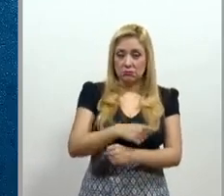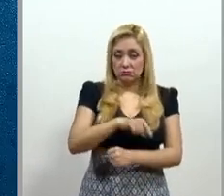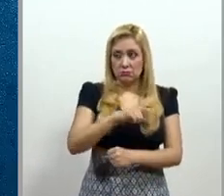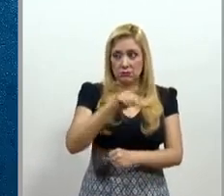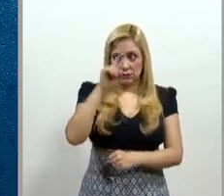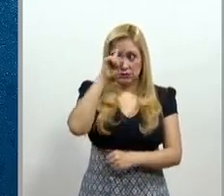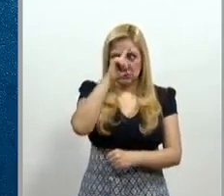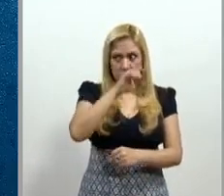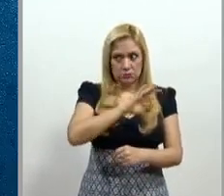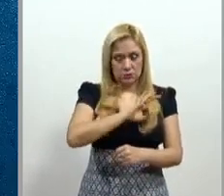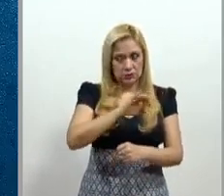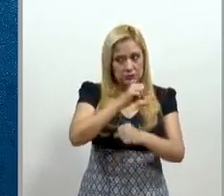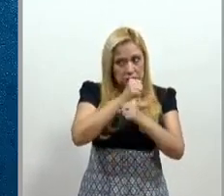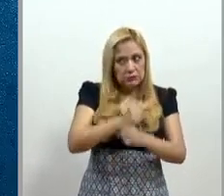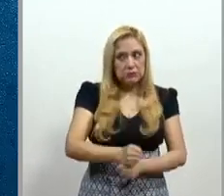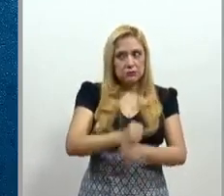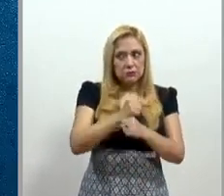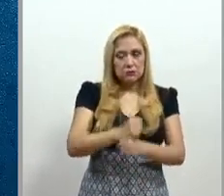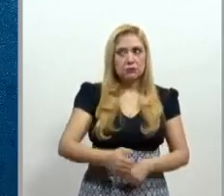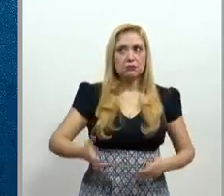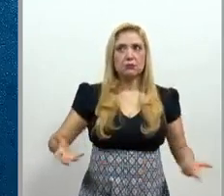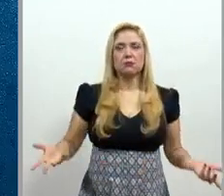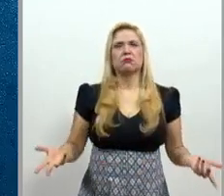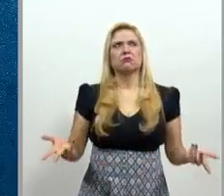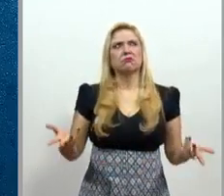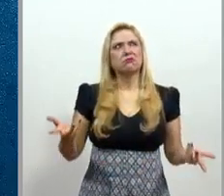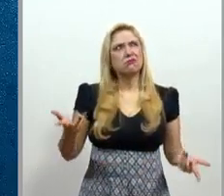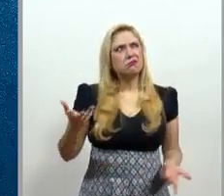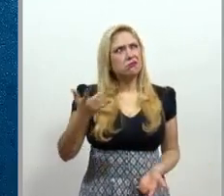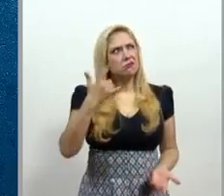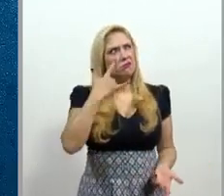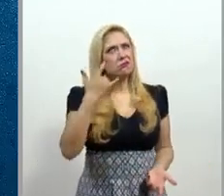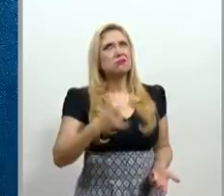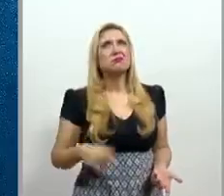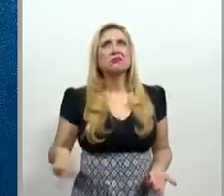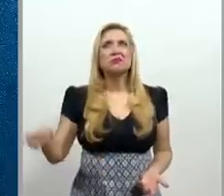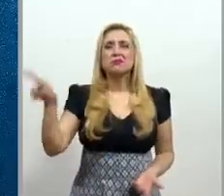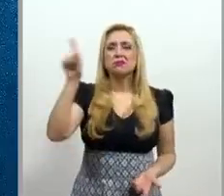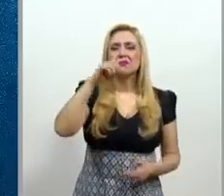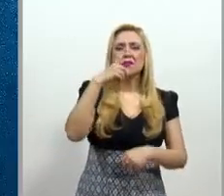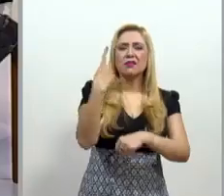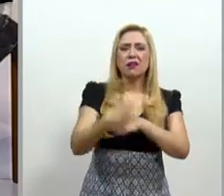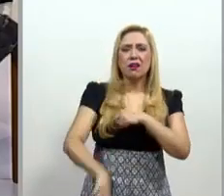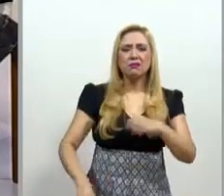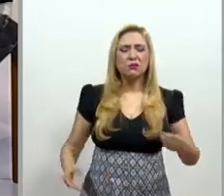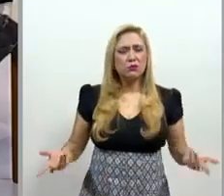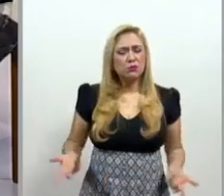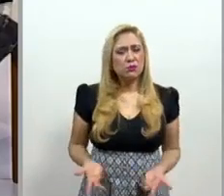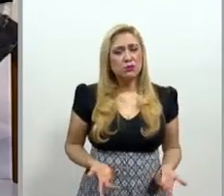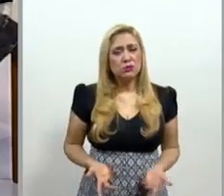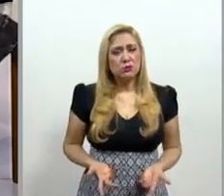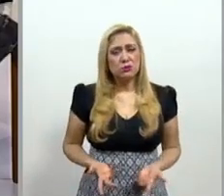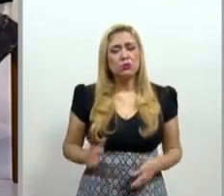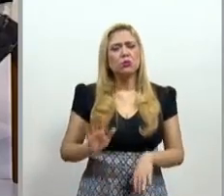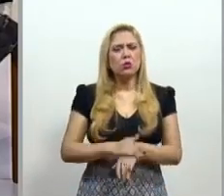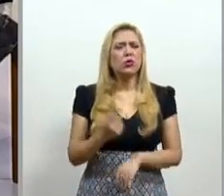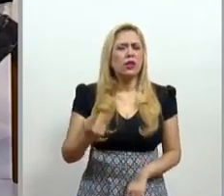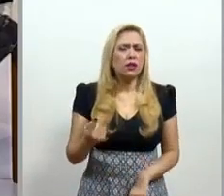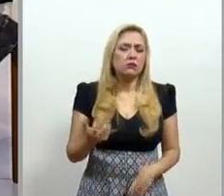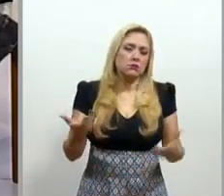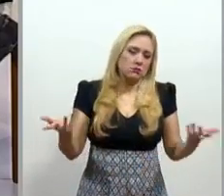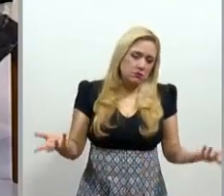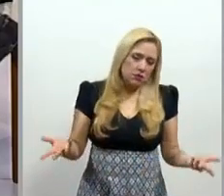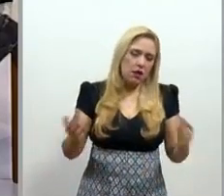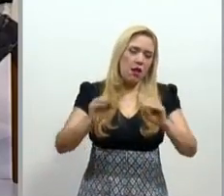sufre o padece afectaciones específicas cuando el medio ambiente se daña. ¿Por qué pues es importante también